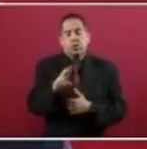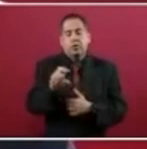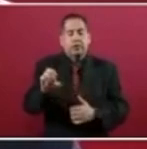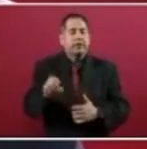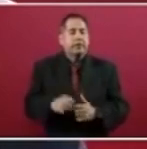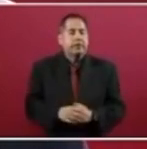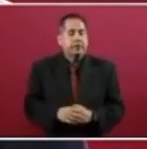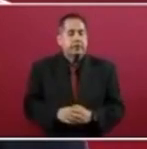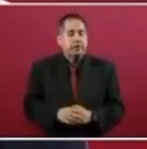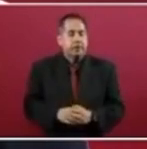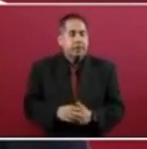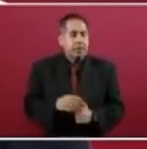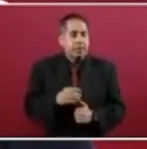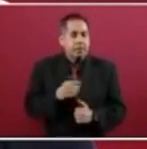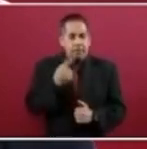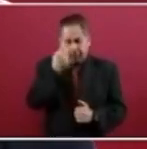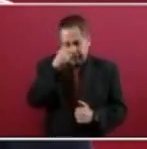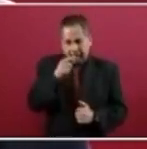de energía,